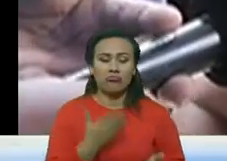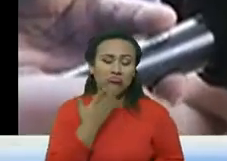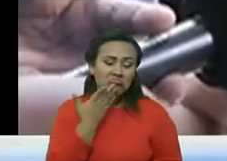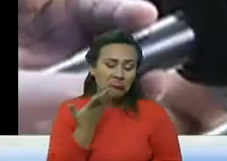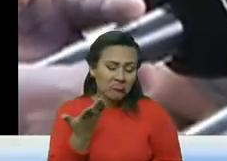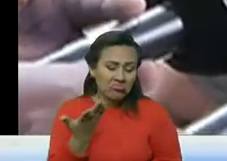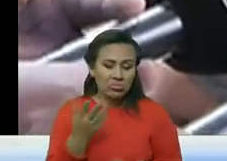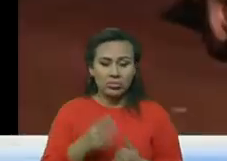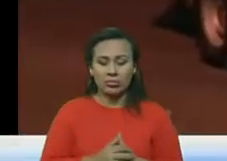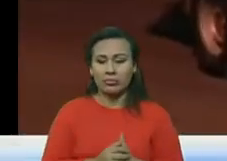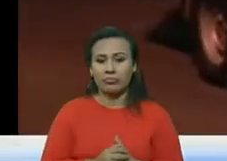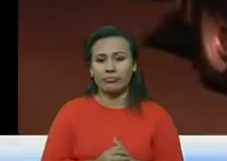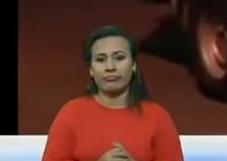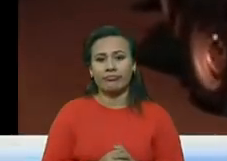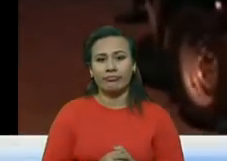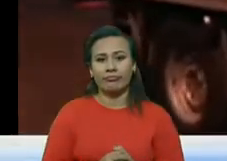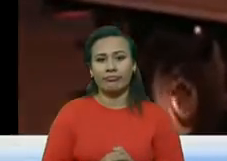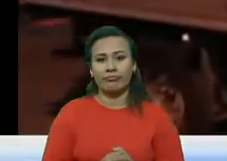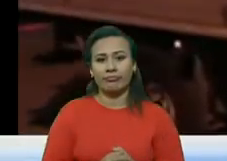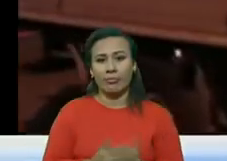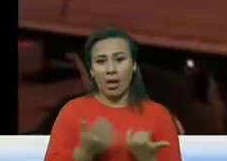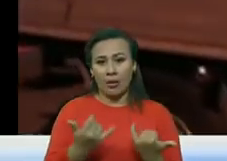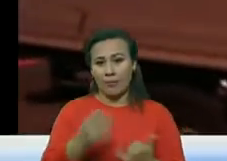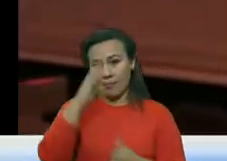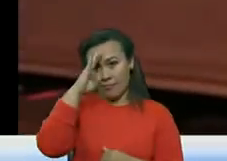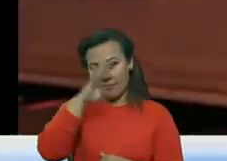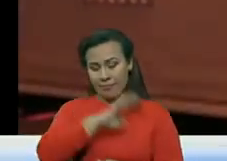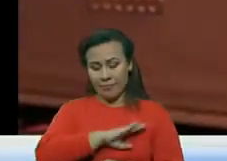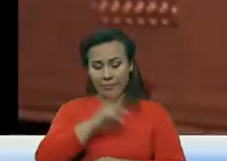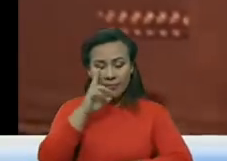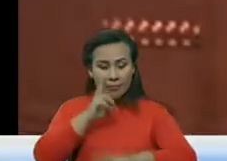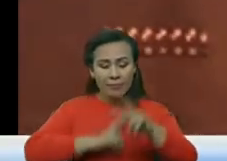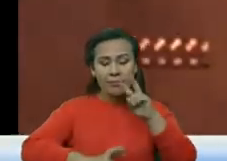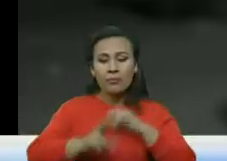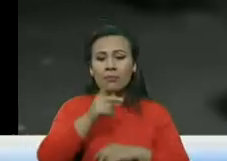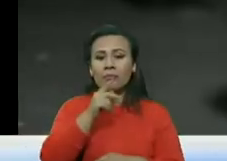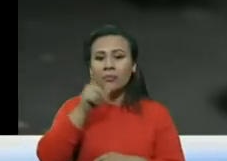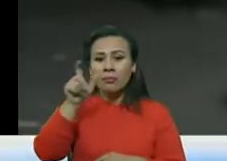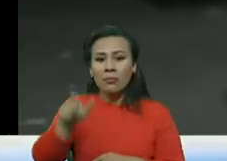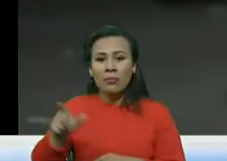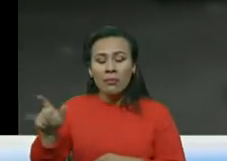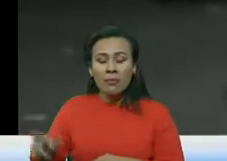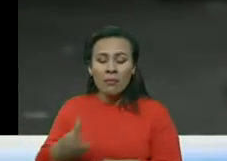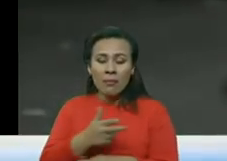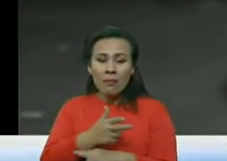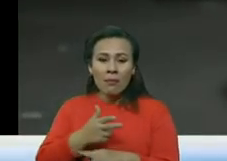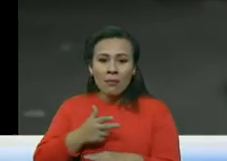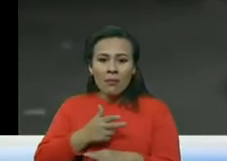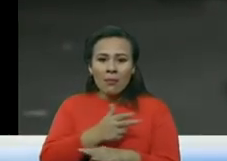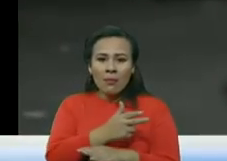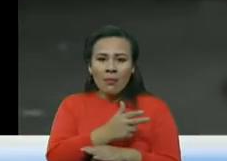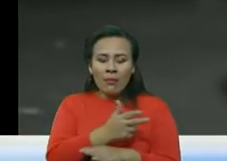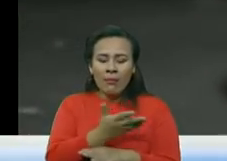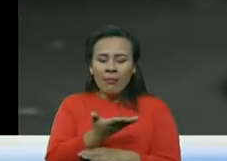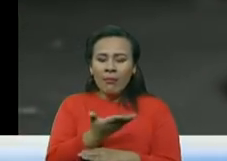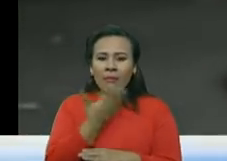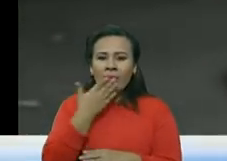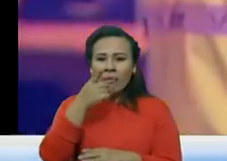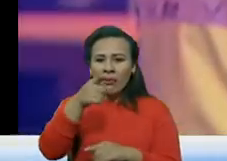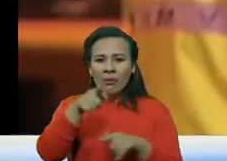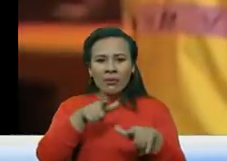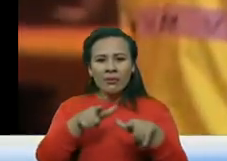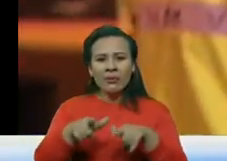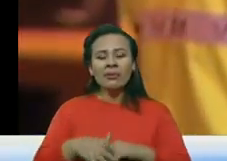no hubiéramos ido tantas cosas. De su parte, la DINASEC investiga la identidad de los criminales que se pasearon con un arma de fuego por ese